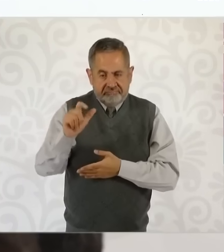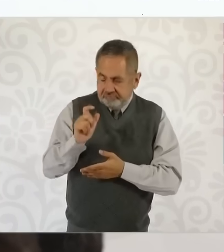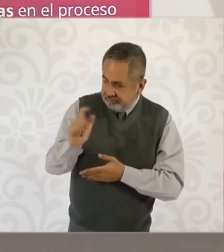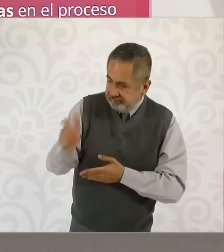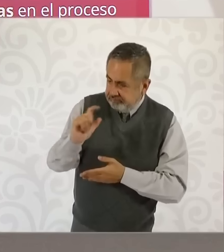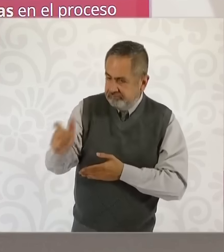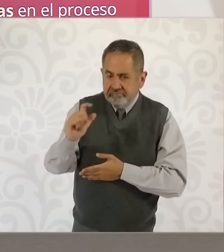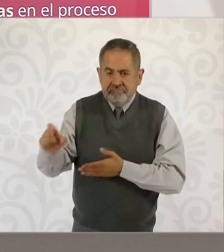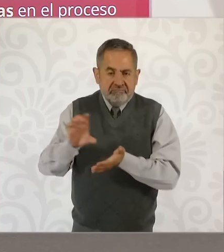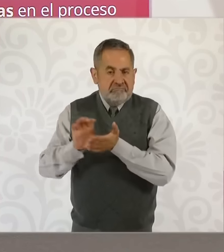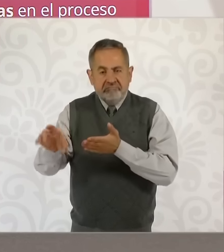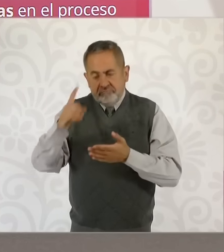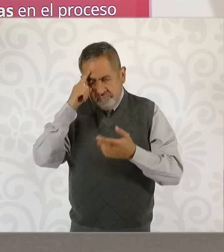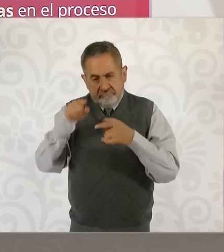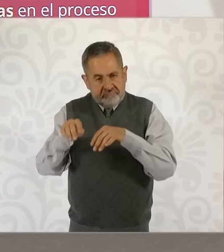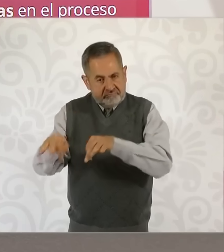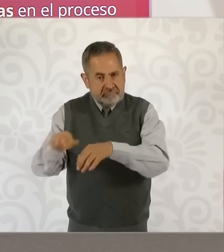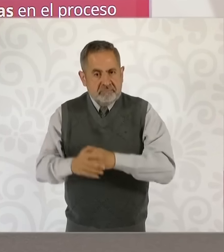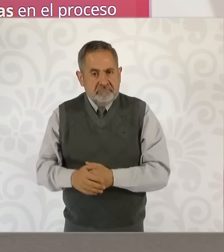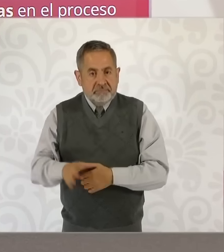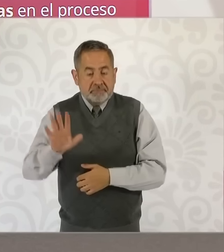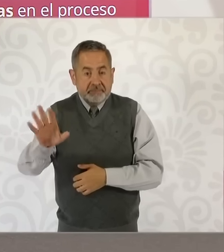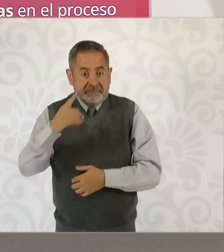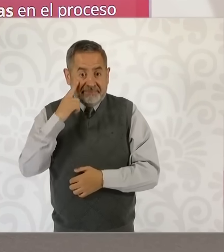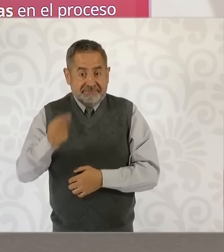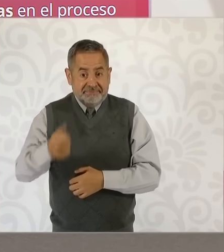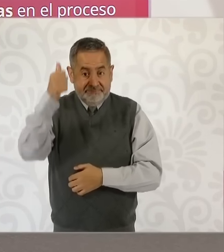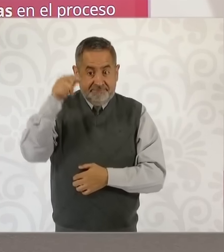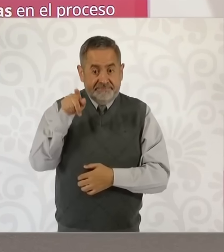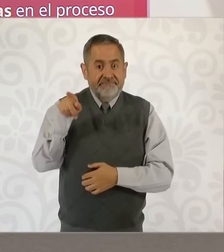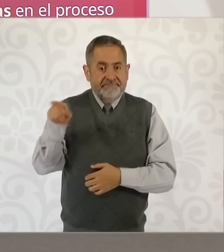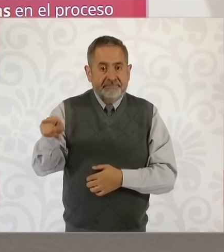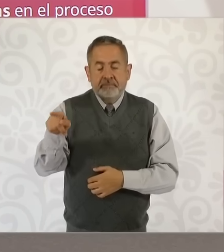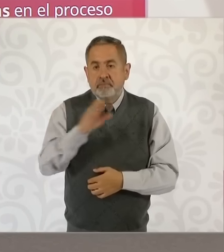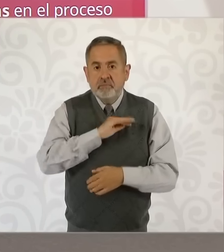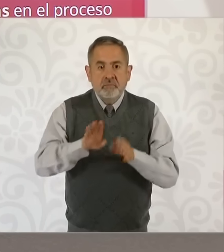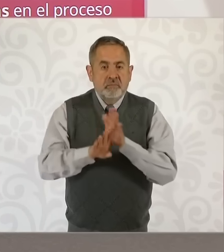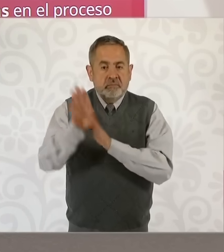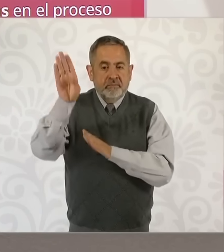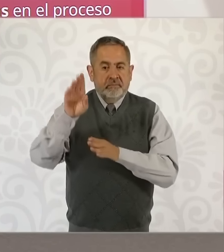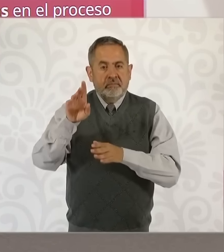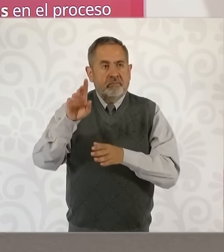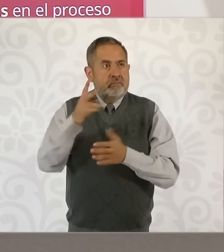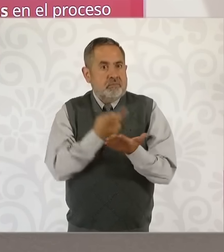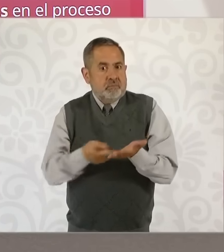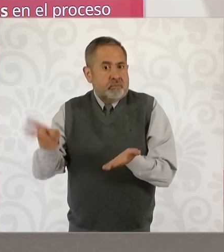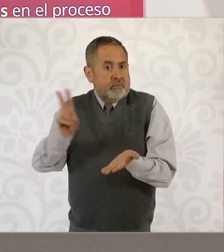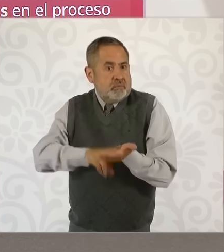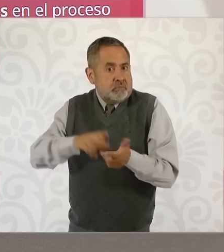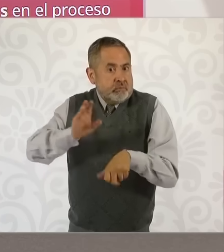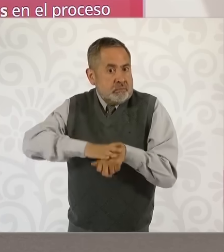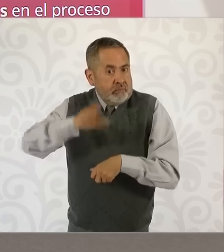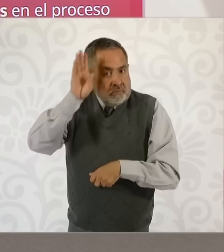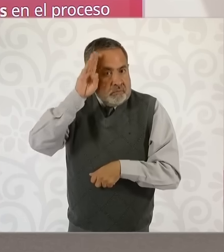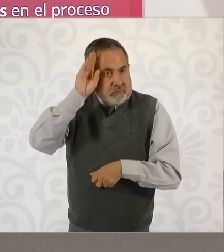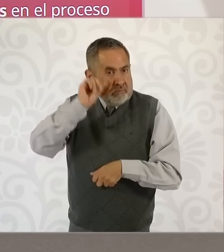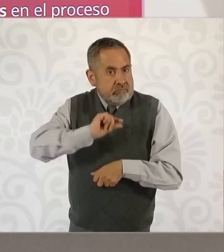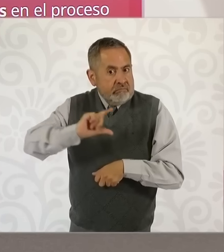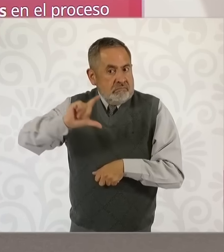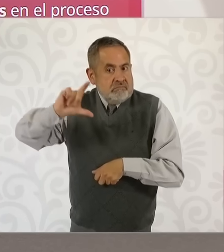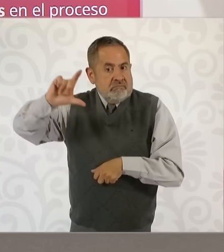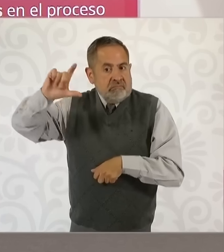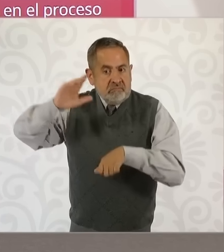formándose. Entonces, primero se creció en pues más de el doble a lo largo del tiempo